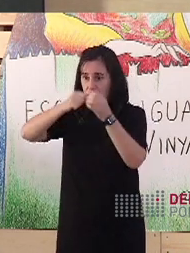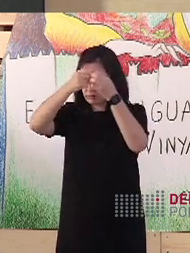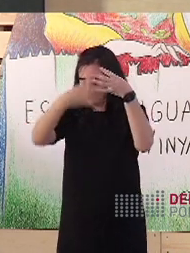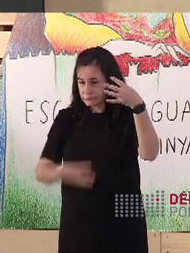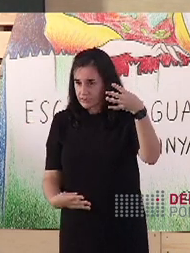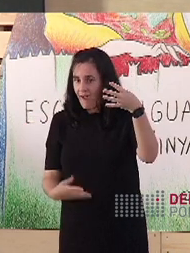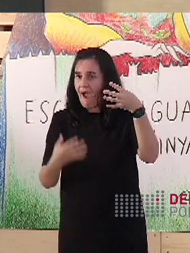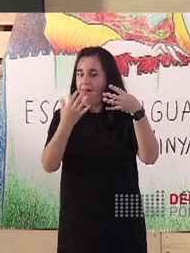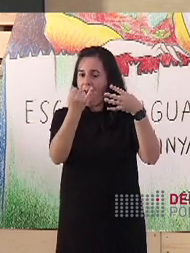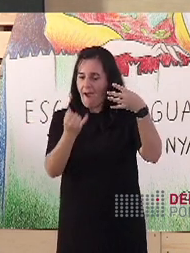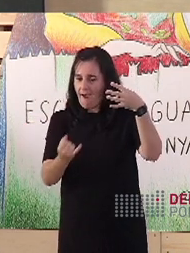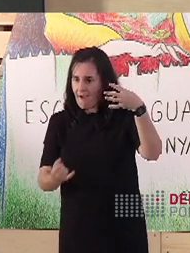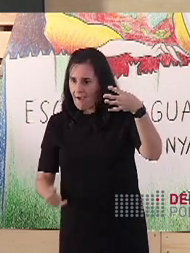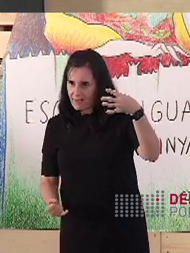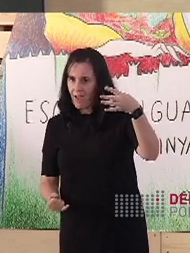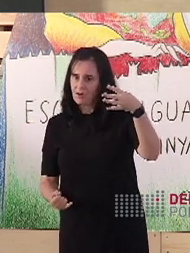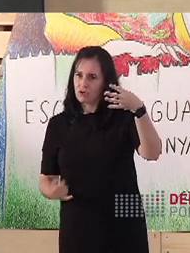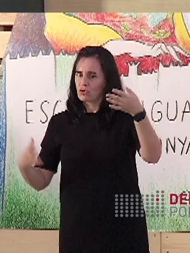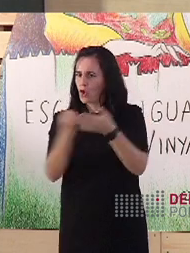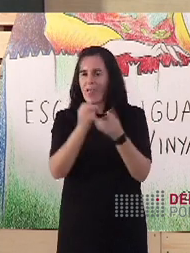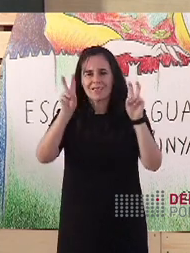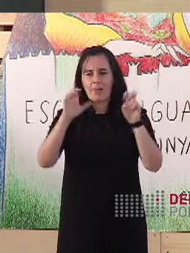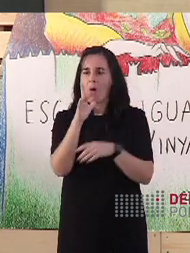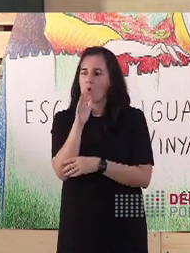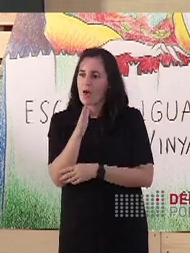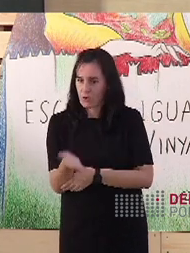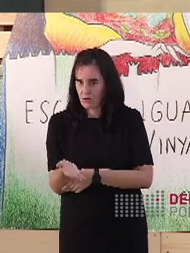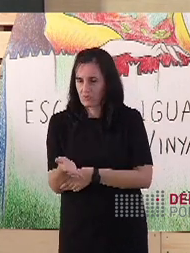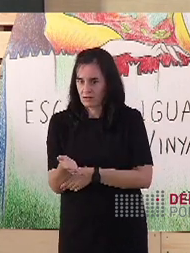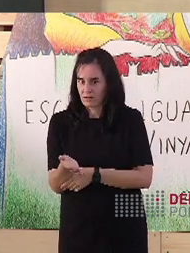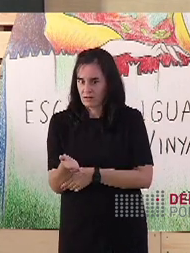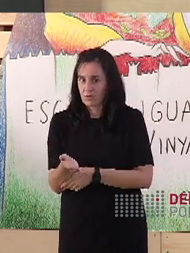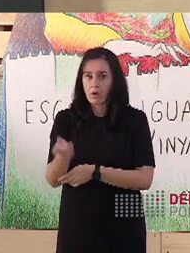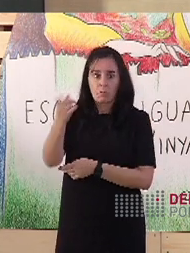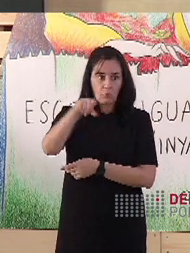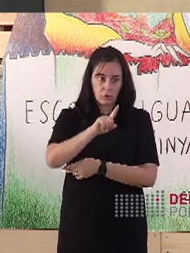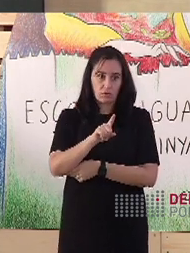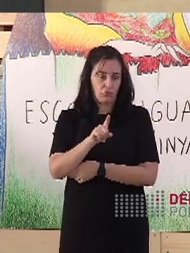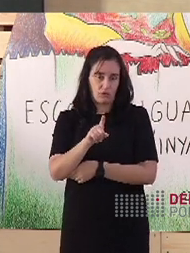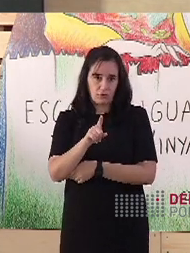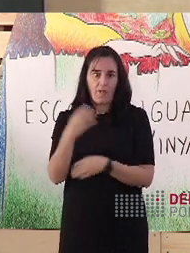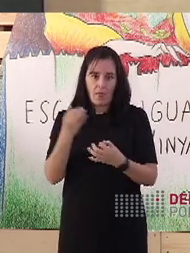a ser violadas, o son verdaderas películas en las que hay violaciones. No os extrañéis de ello, porque hasta actores